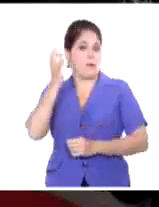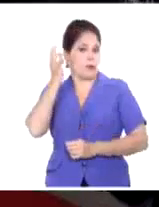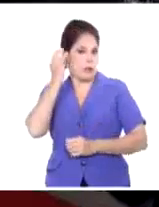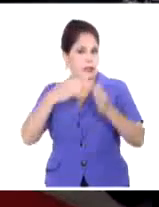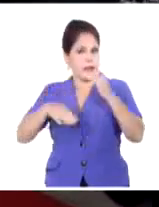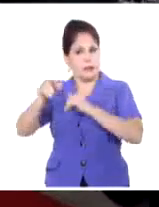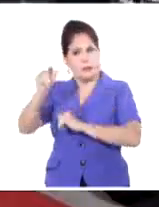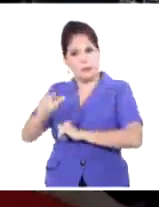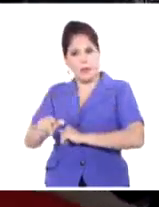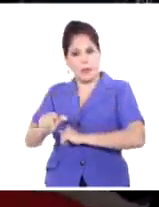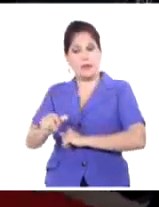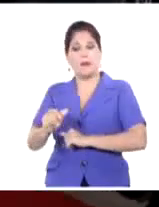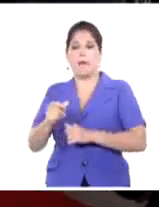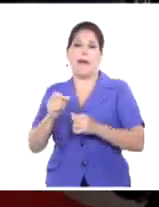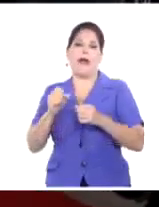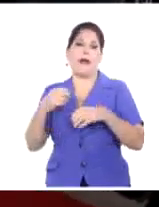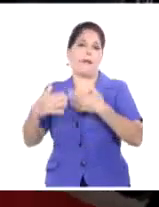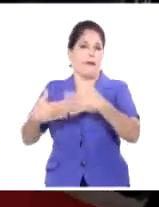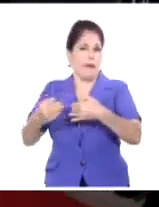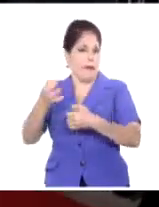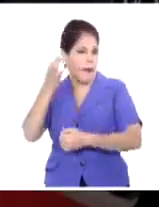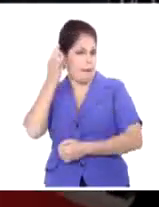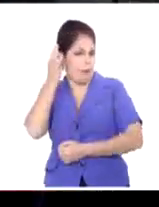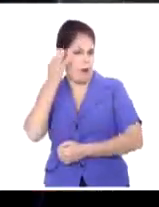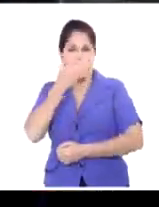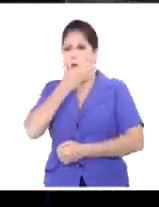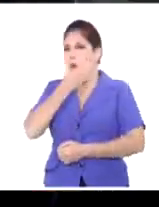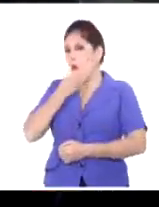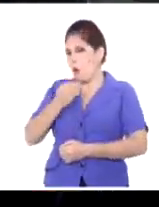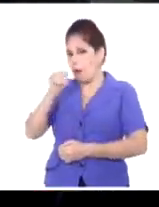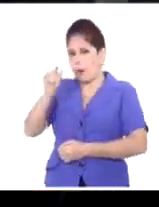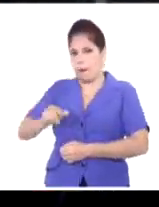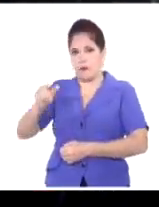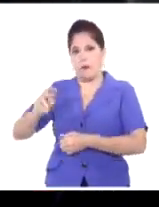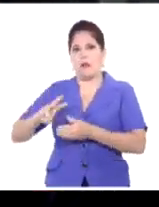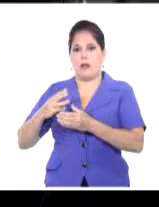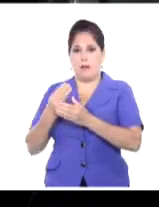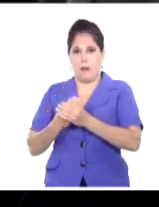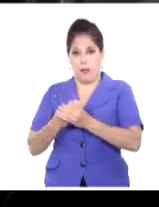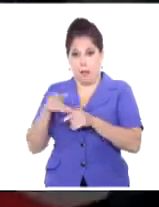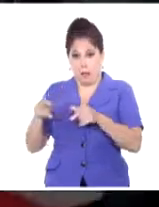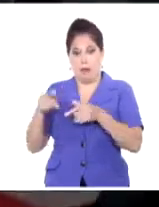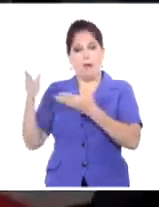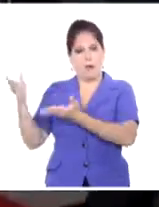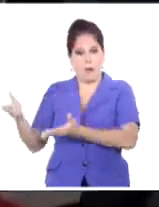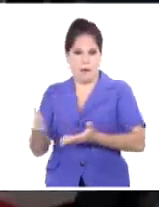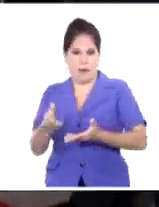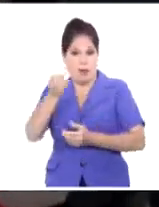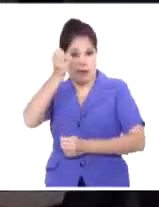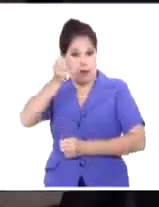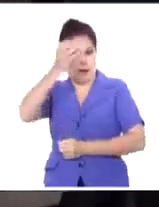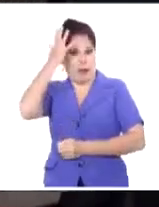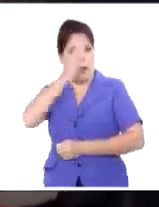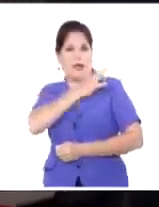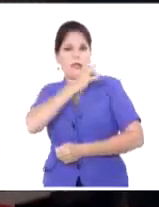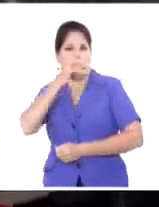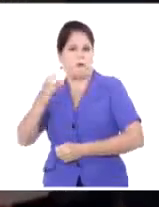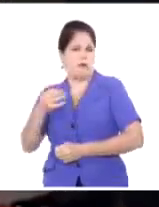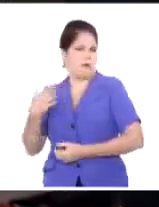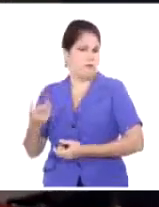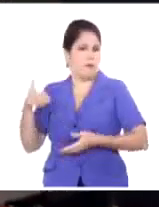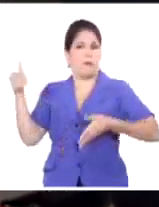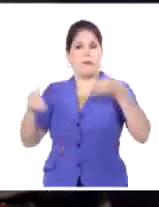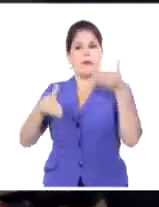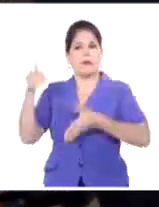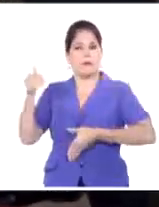de la Presidencia para Asuntos de la Mujer, la Juventud y Personas con Discapacidad. Díaz-Canel está invitado para participar en